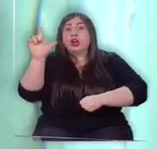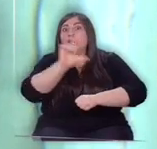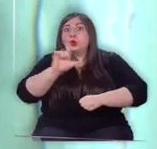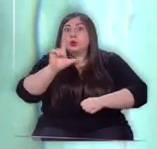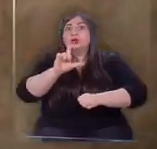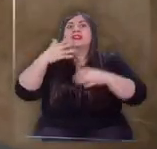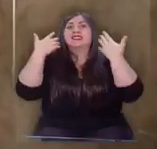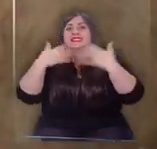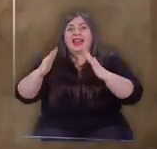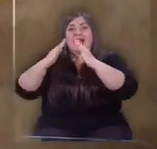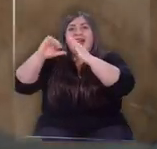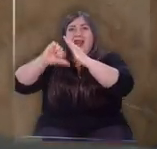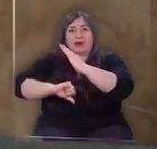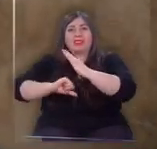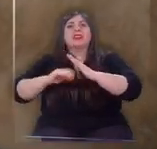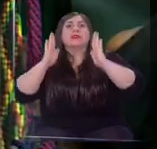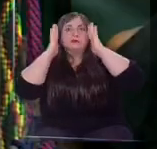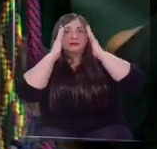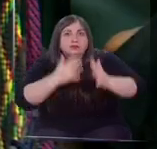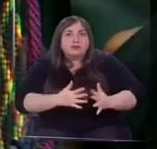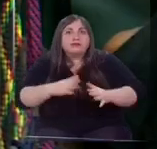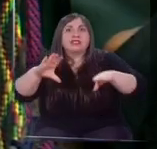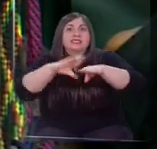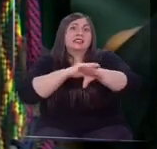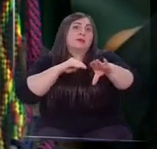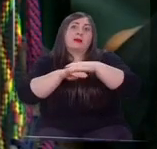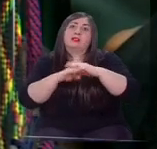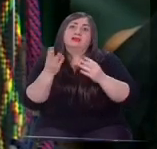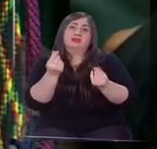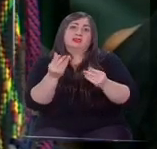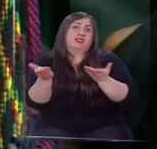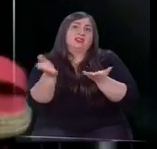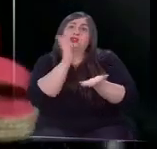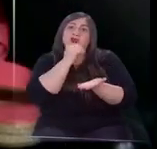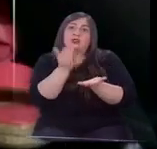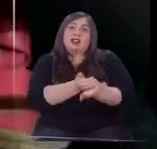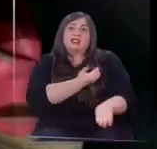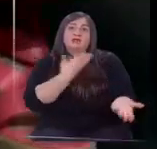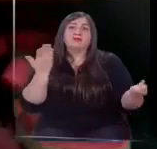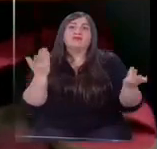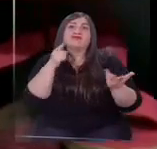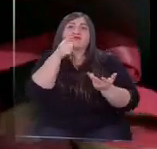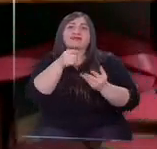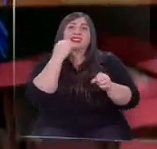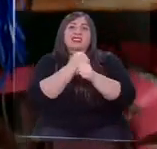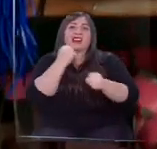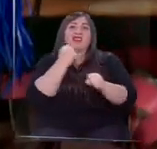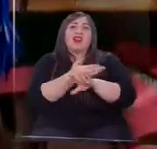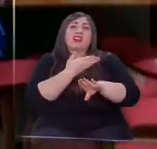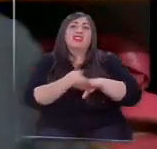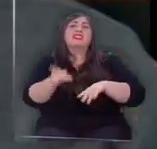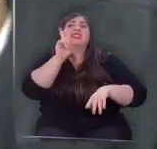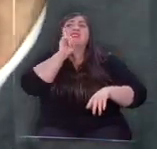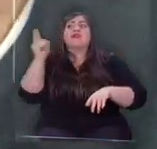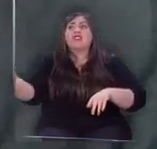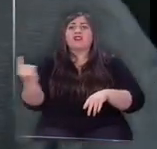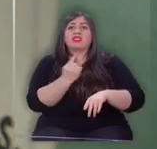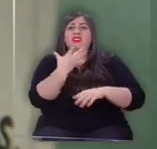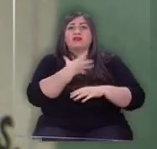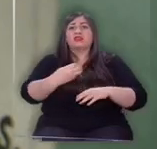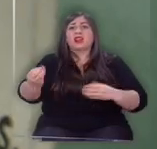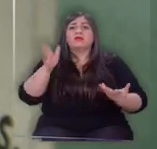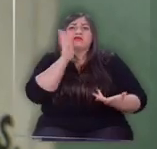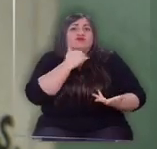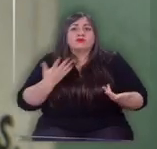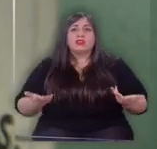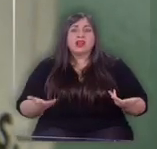la cuarentena, se abocó al calzado, pero el dinero no llega. Mire, aquí ve usted la pega atrasada. ¿Y quién va a venir a buscarla si no hay nadie?